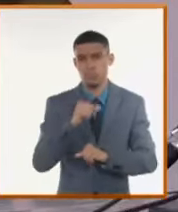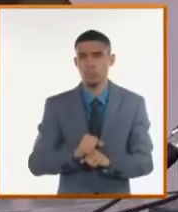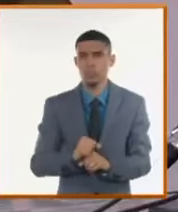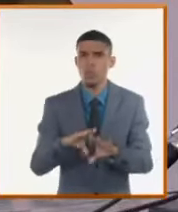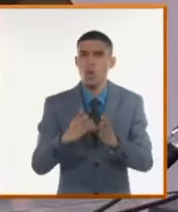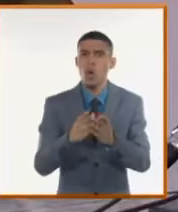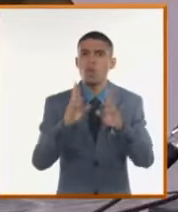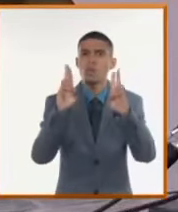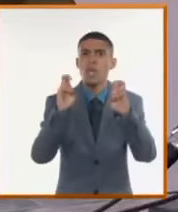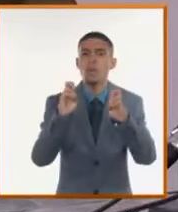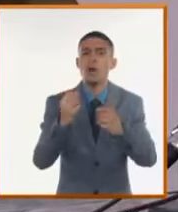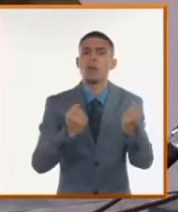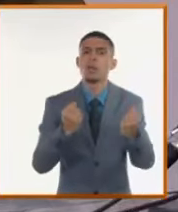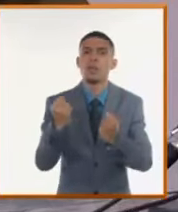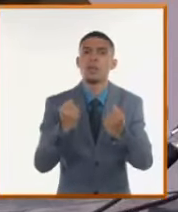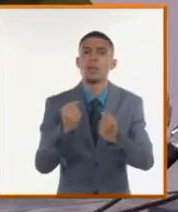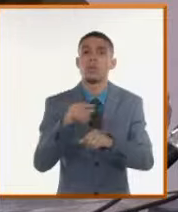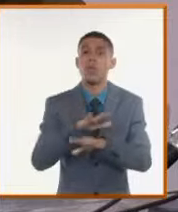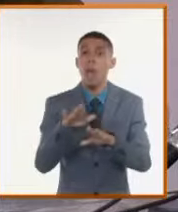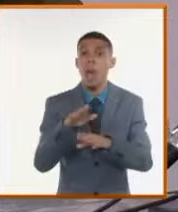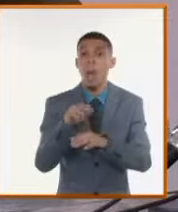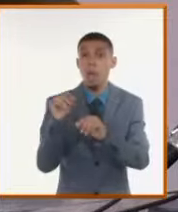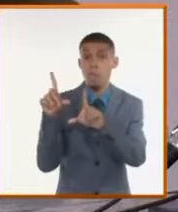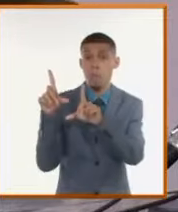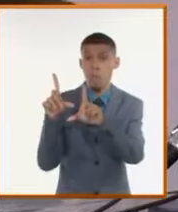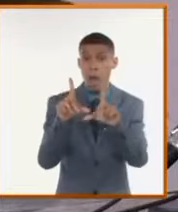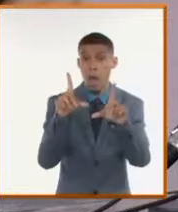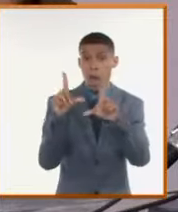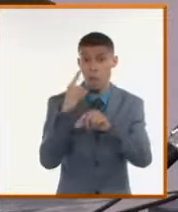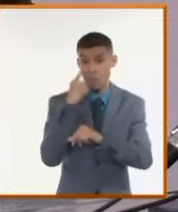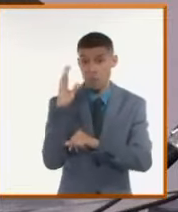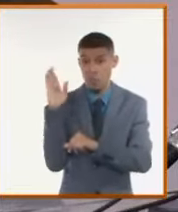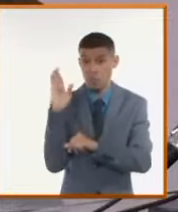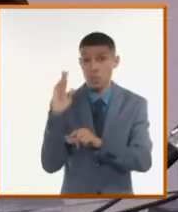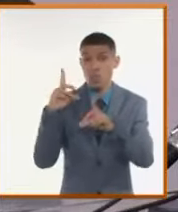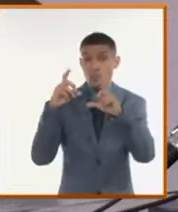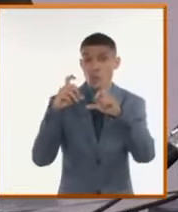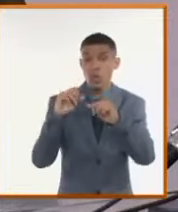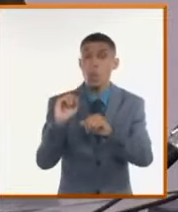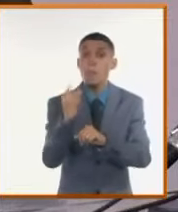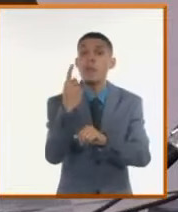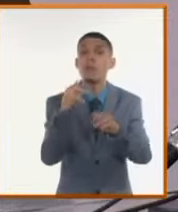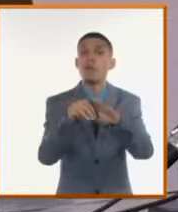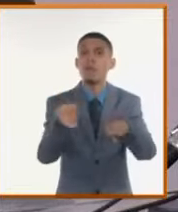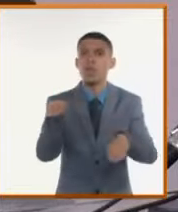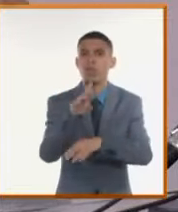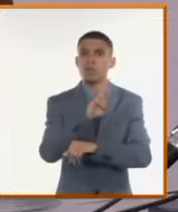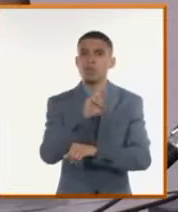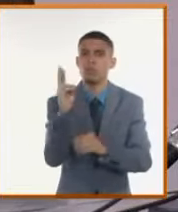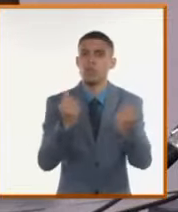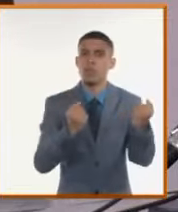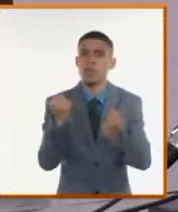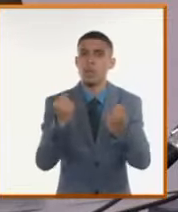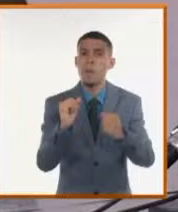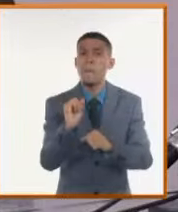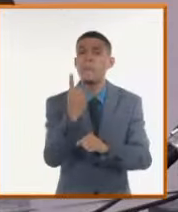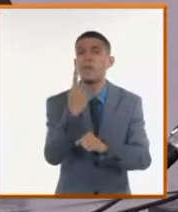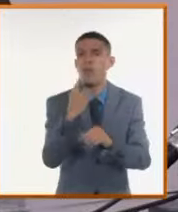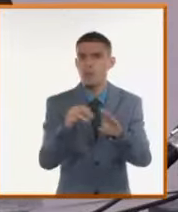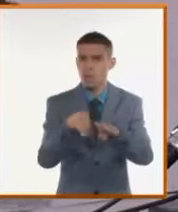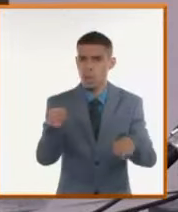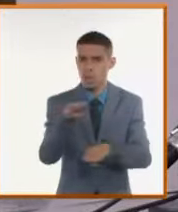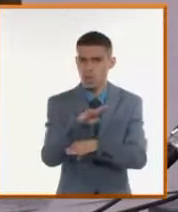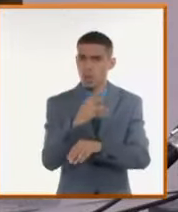transporte con las imágenes del Día dedicada a quien fue el primer ministro revolucionario del transporte o el Primer Ministro de